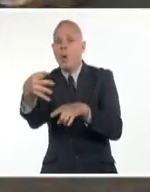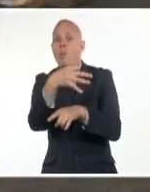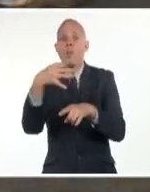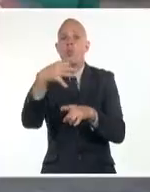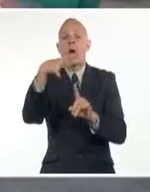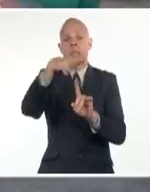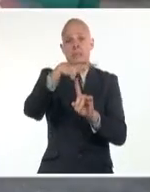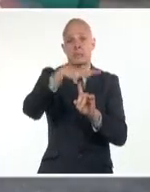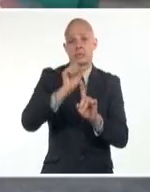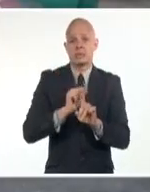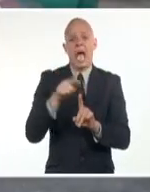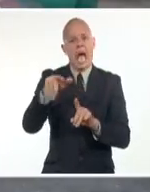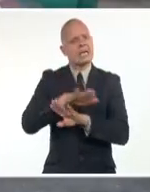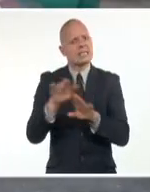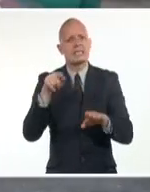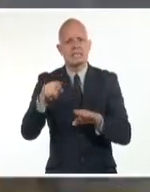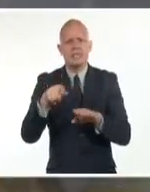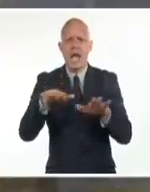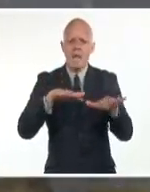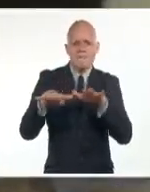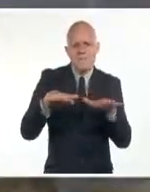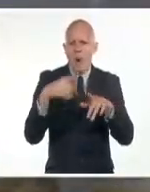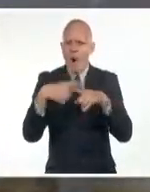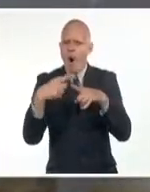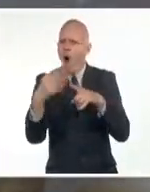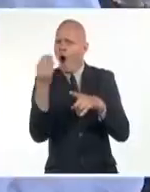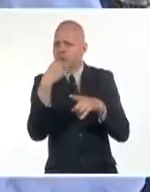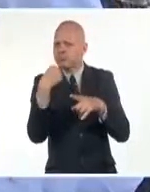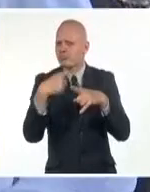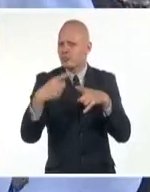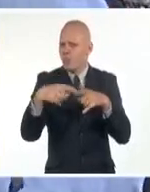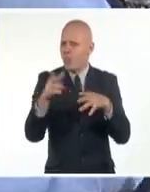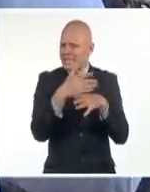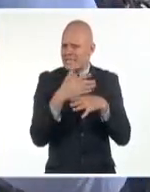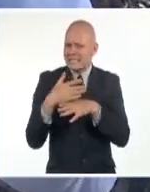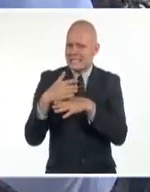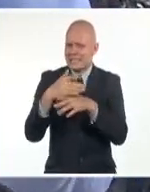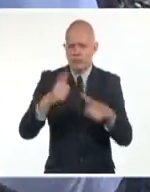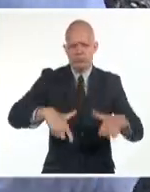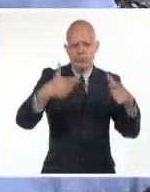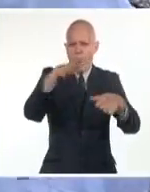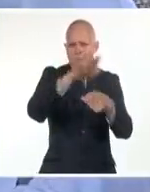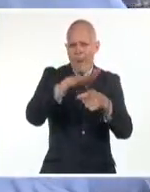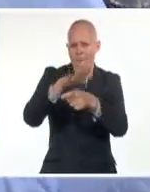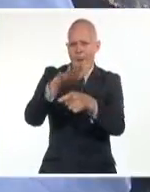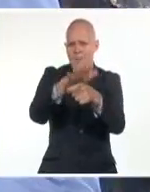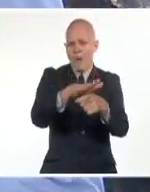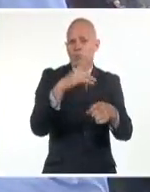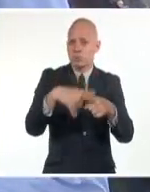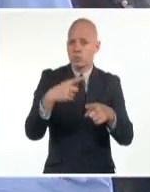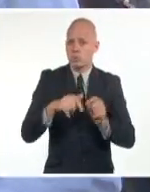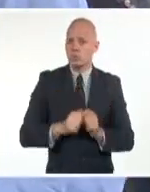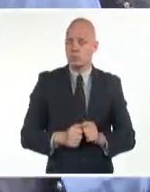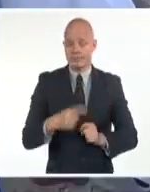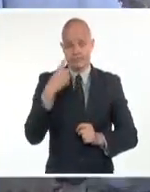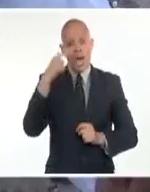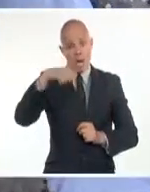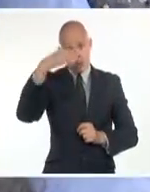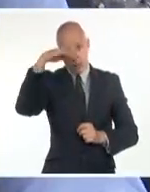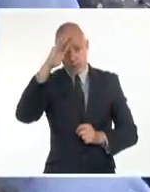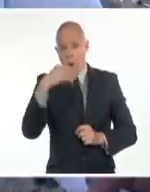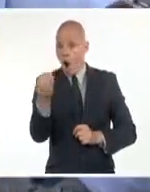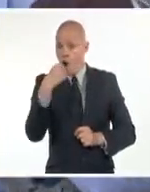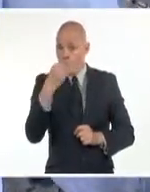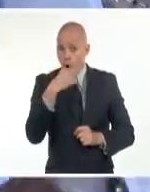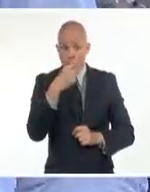elabora distintos tipos de productos destinados al consumo local. Lo que tenemos y lo que vamos a tener va a depender de nosotros, así como